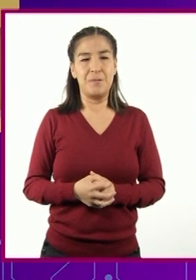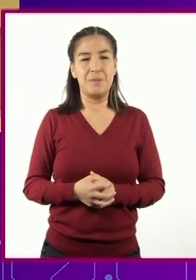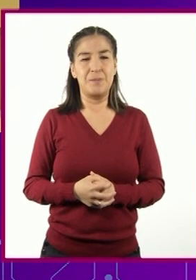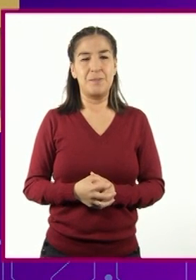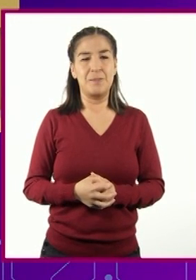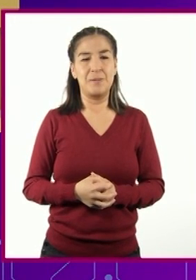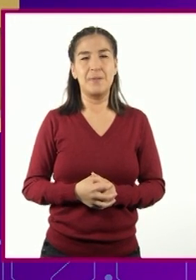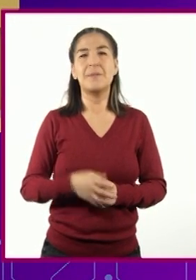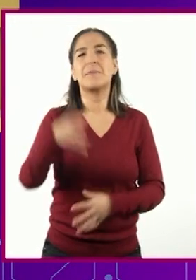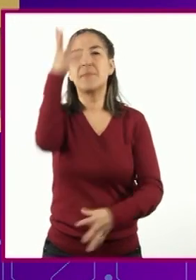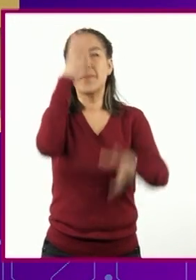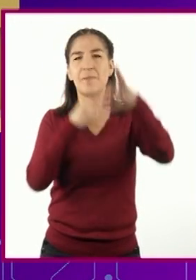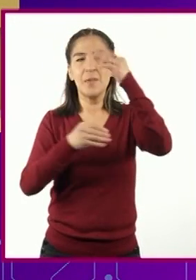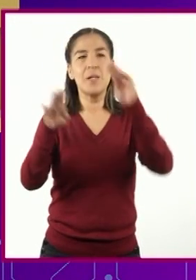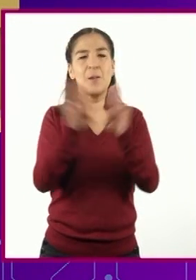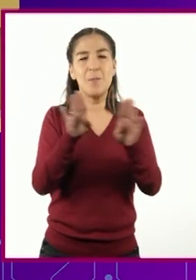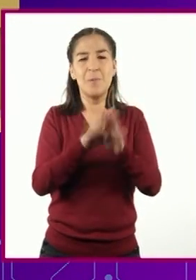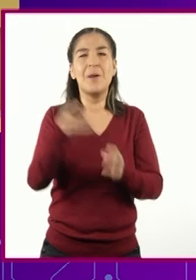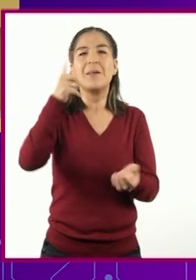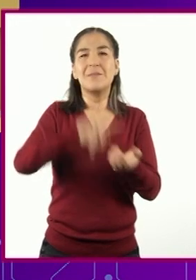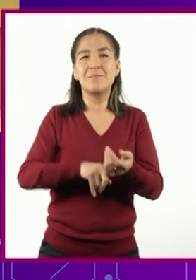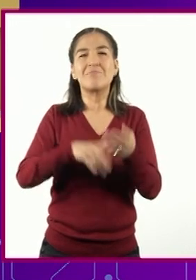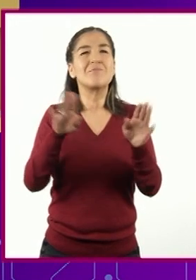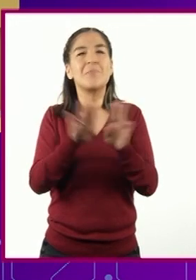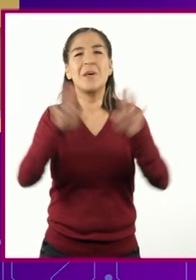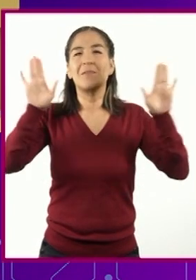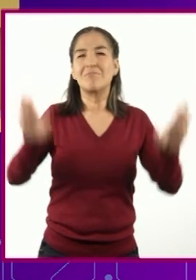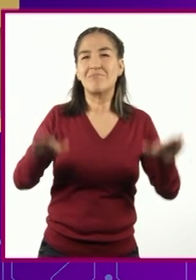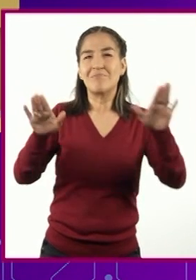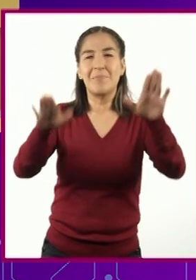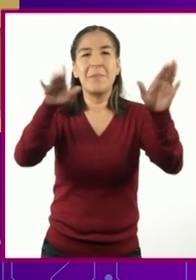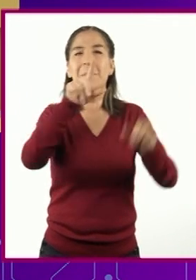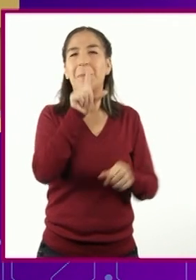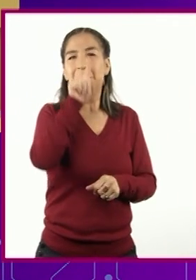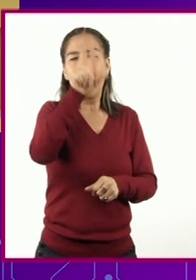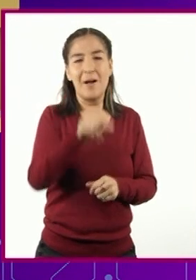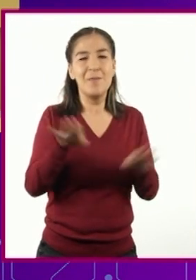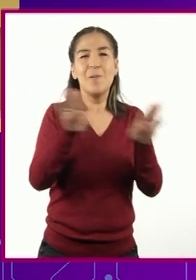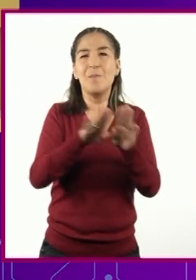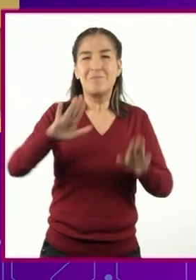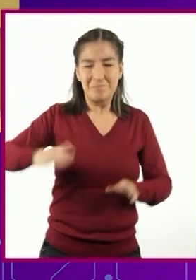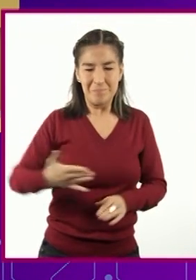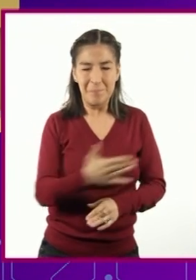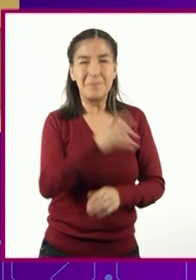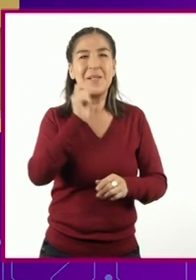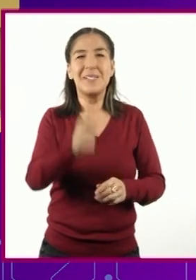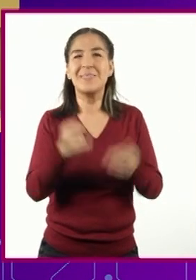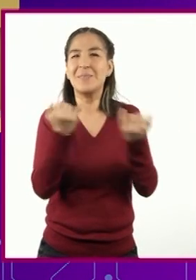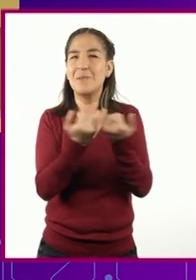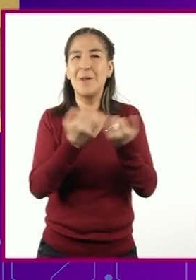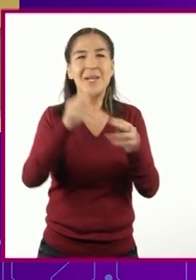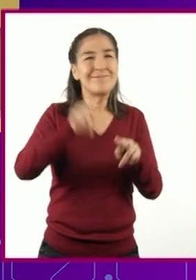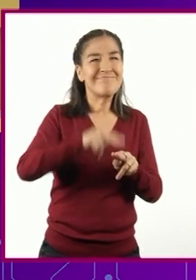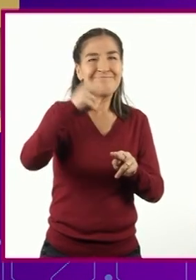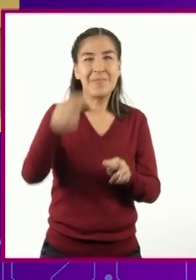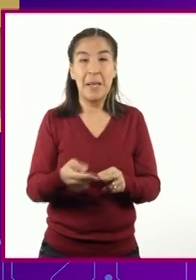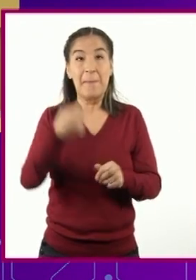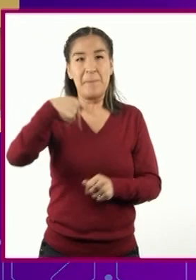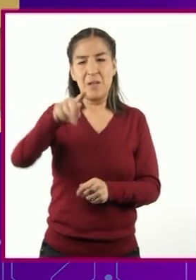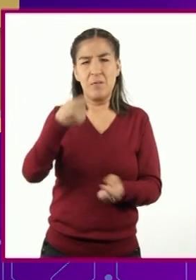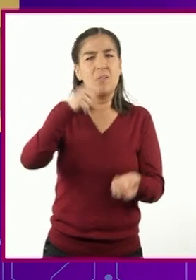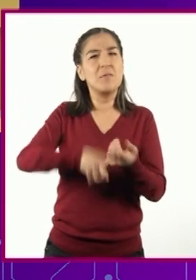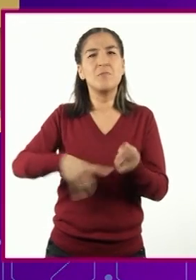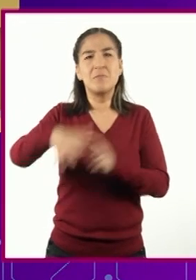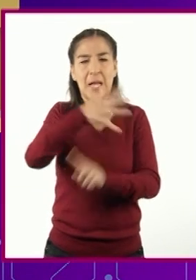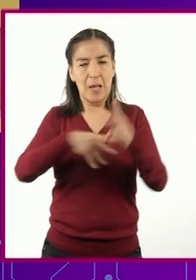Hemos aprendido a volar como los pájaros, a nadar como los peces, pero no hemos aprendido el